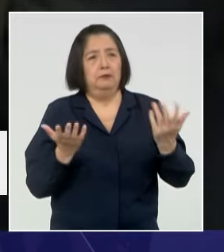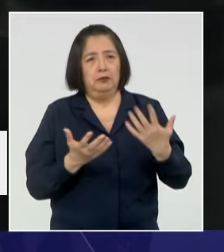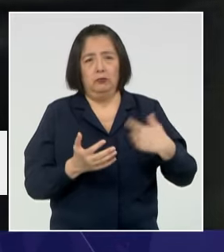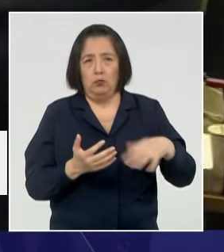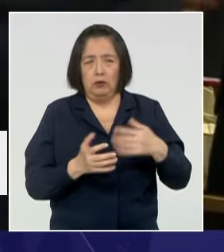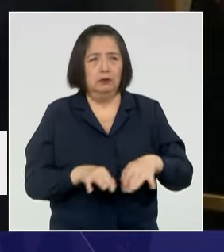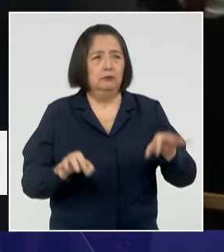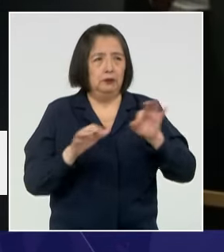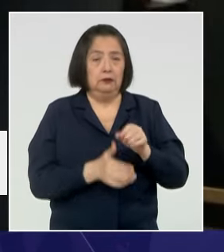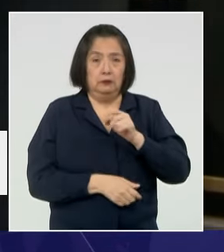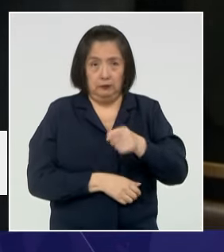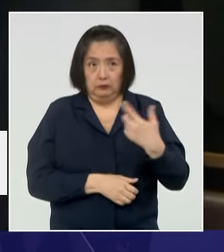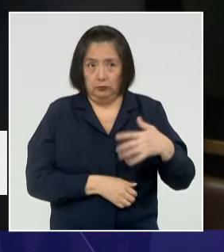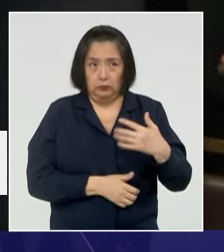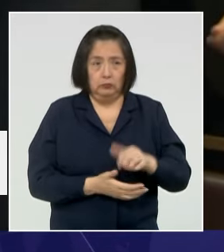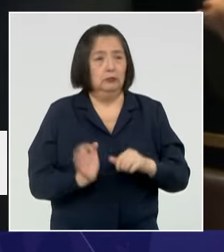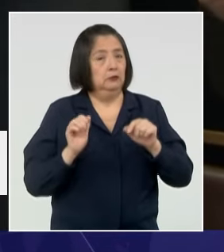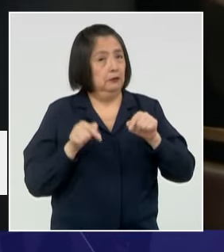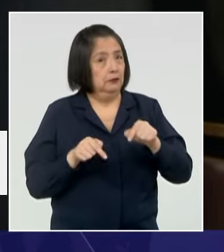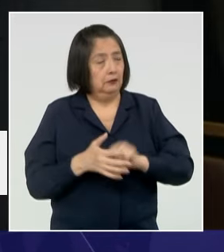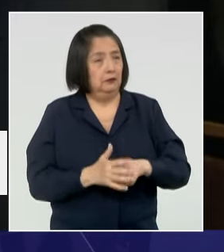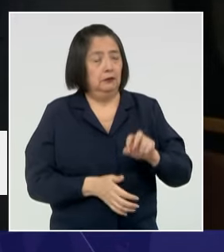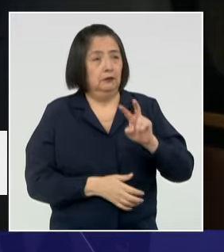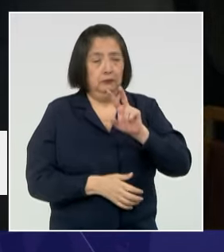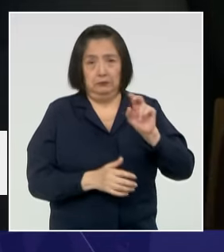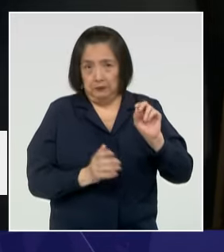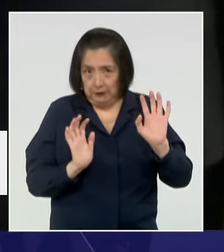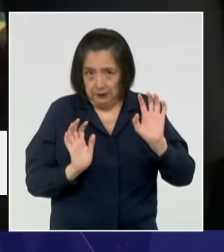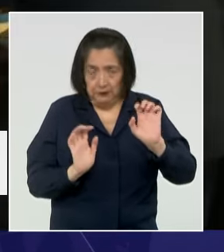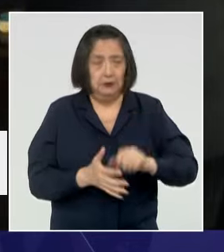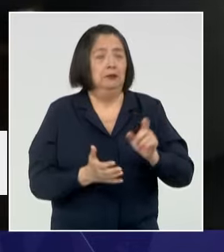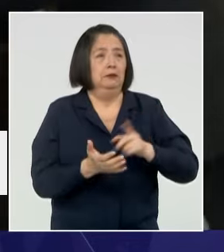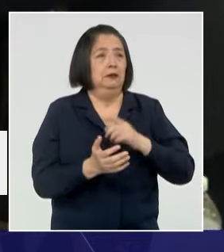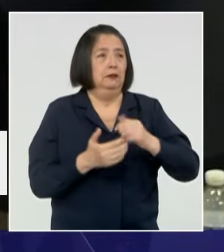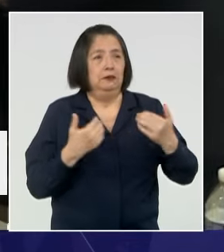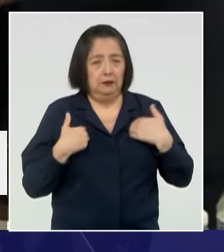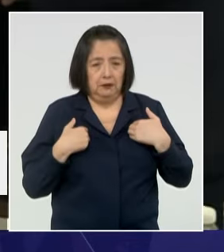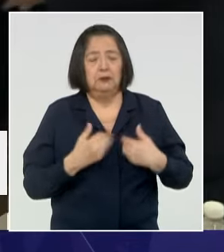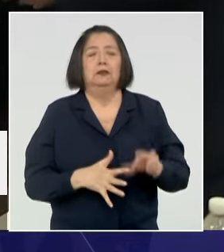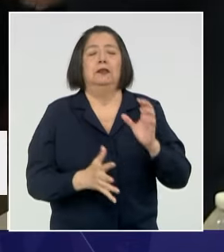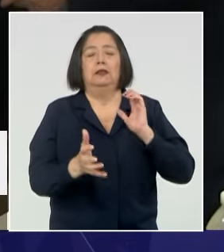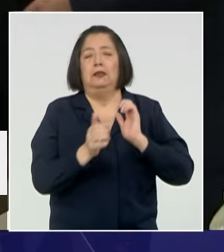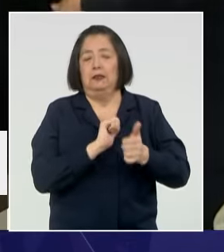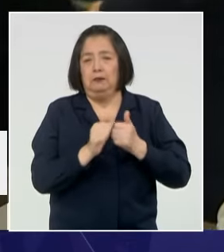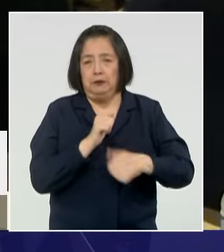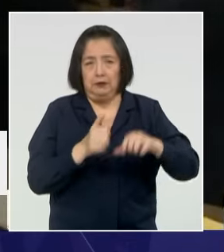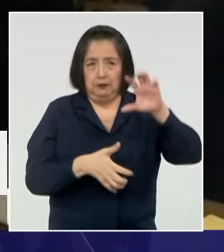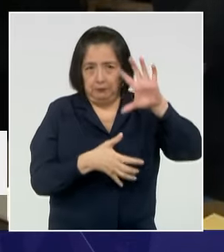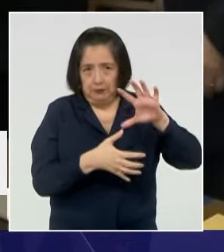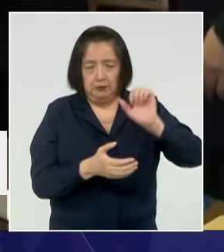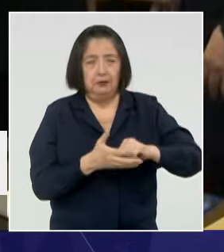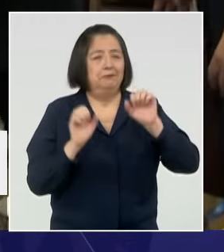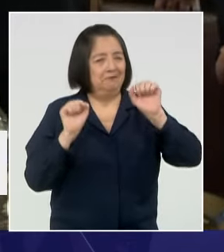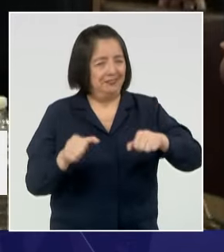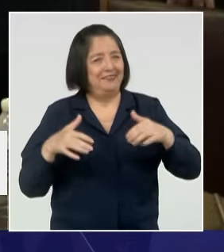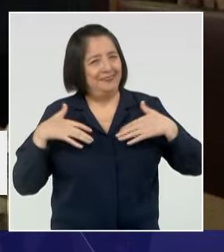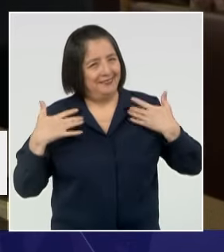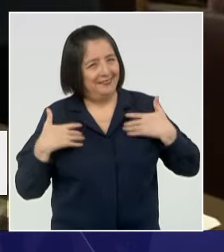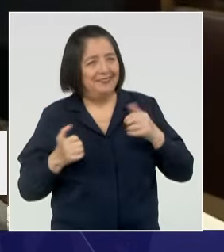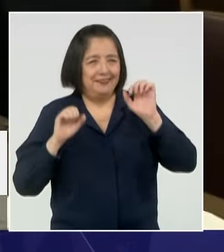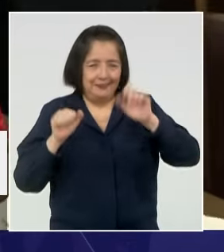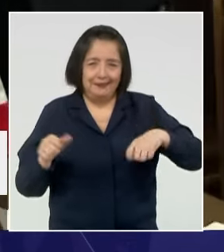importante. Ojo, esta va a ser la 20 ocasión de tener los Juegos Panamericanos. Así es que hay que alegrarnos, hay